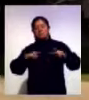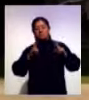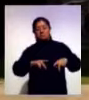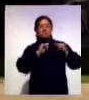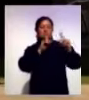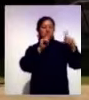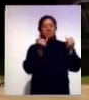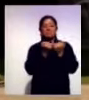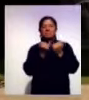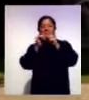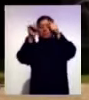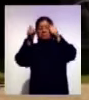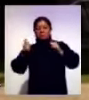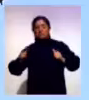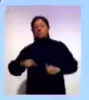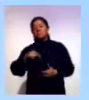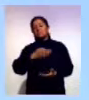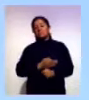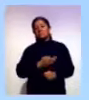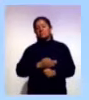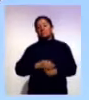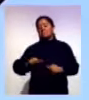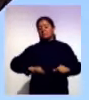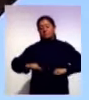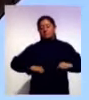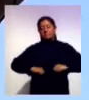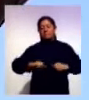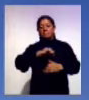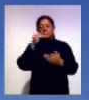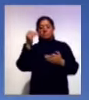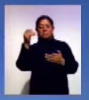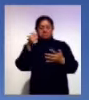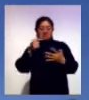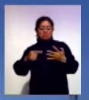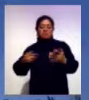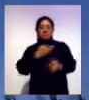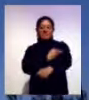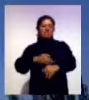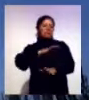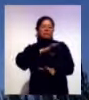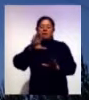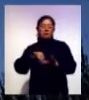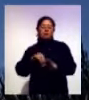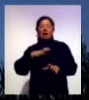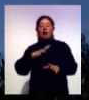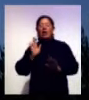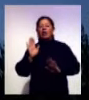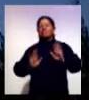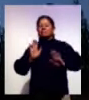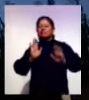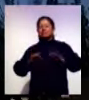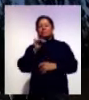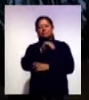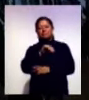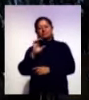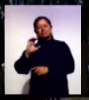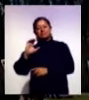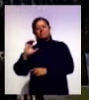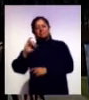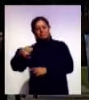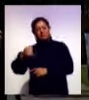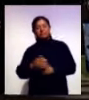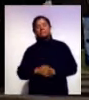de artistas locales a lo largo del evento y actividades para todos los integrantes de la familia, habrá un imitador de Michael Jackson. Por su parte, Iván